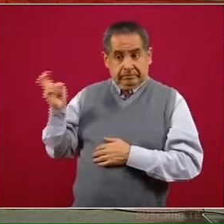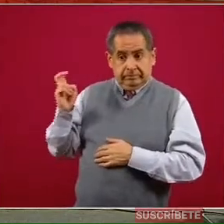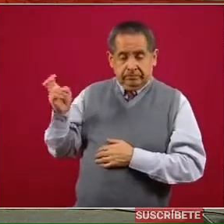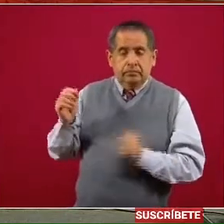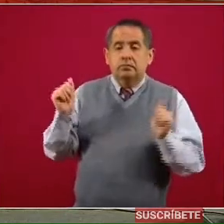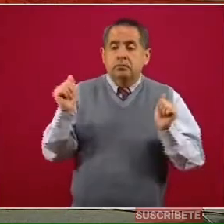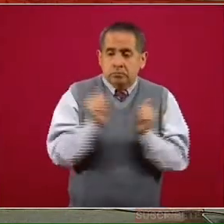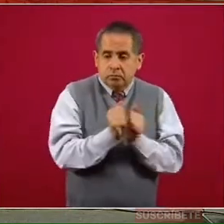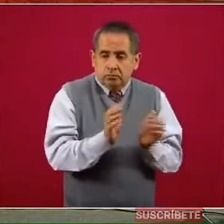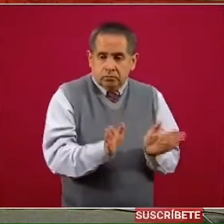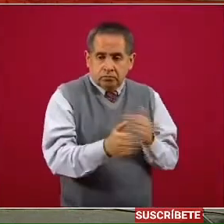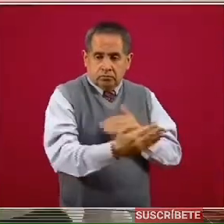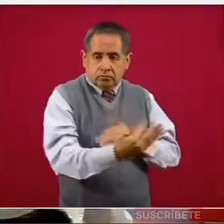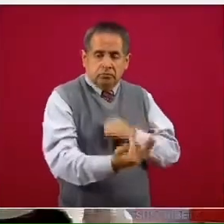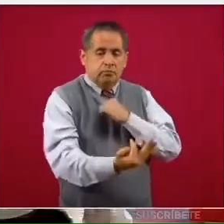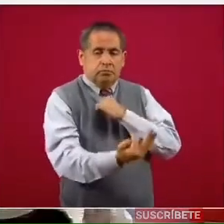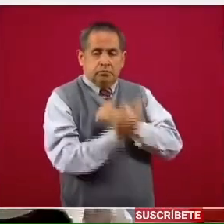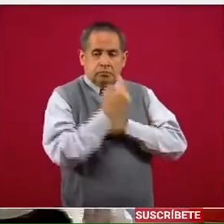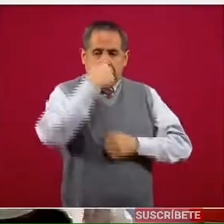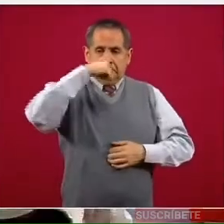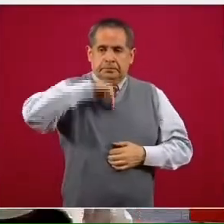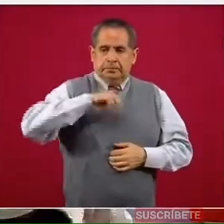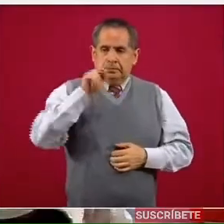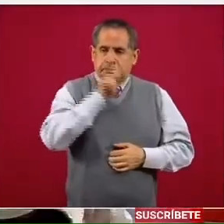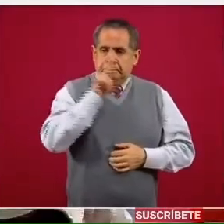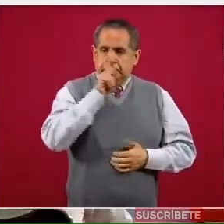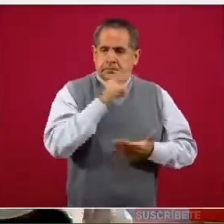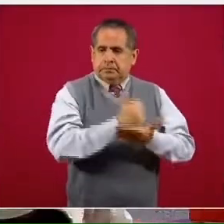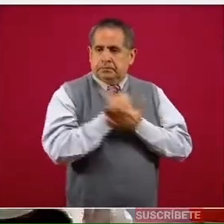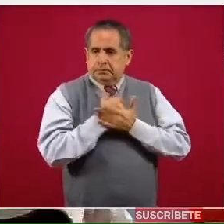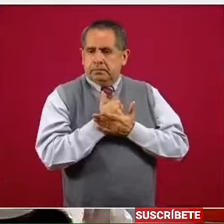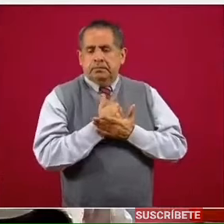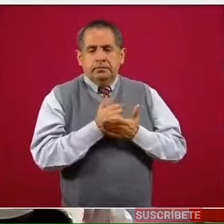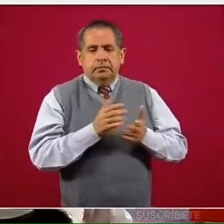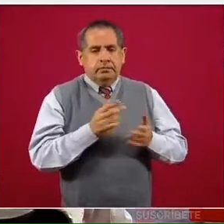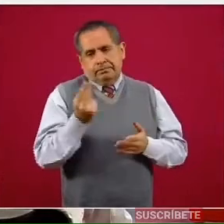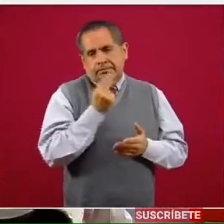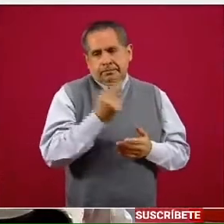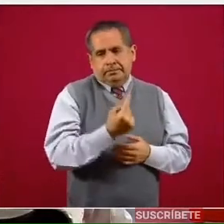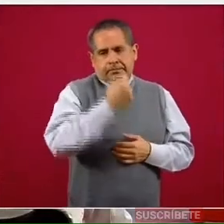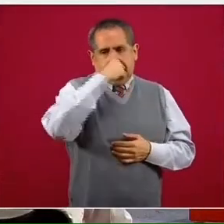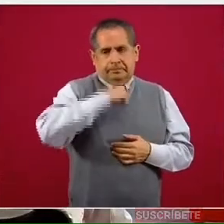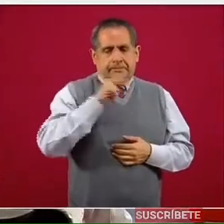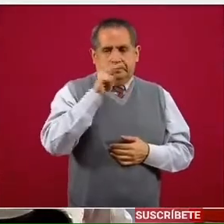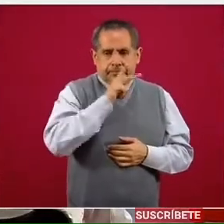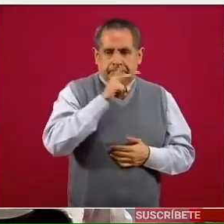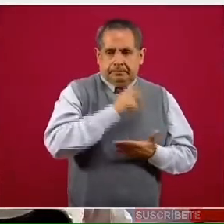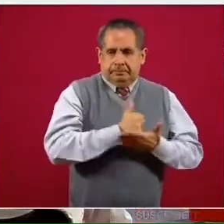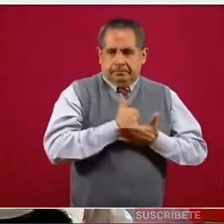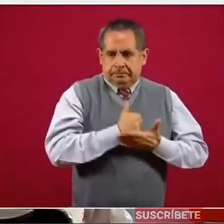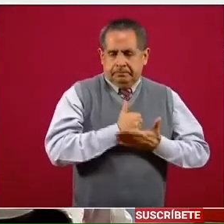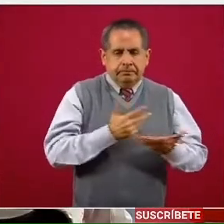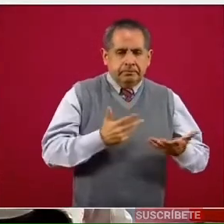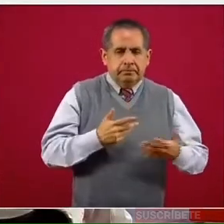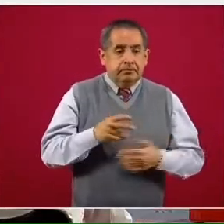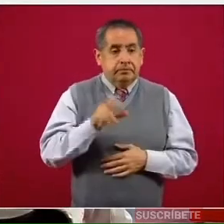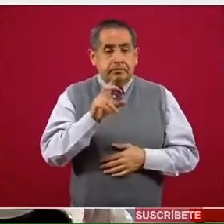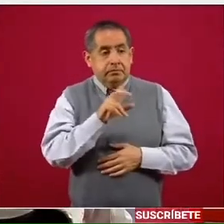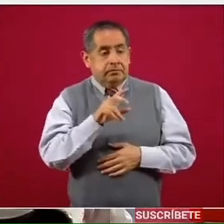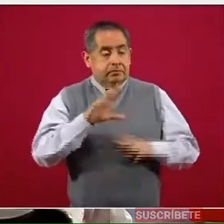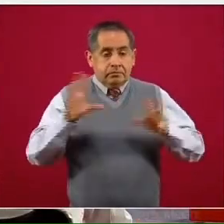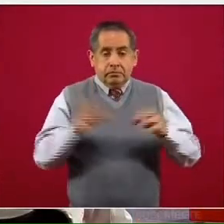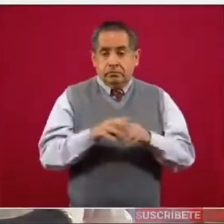con ventilador para personas críticamente enfermas que necesitan un ventilador mecánico. 39%